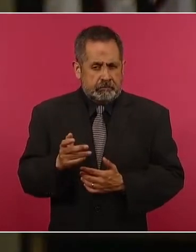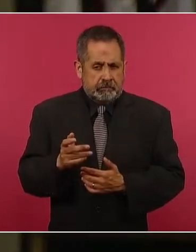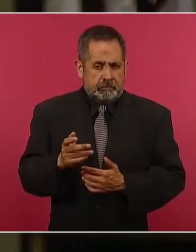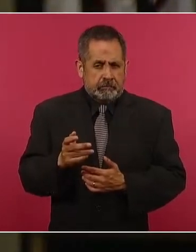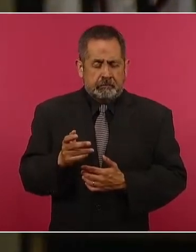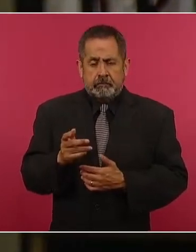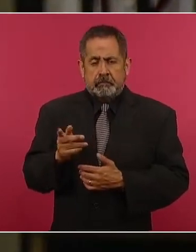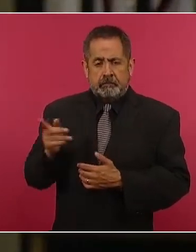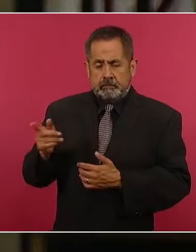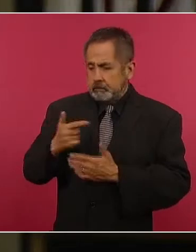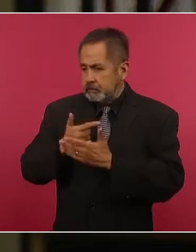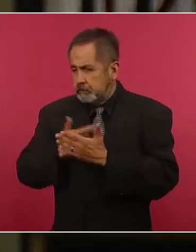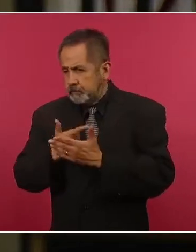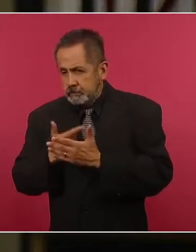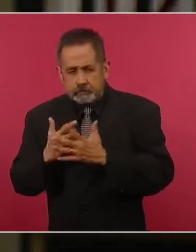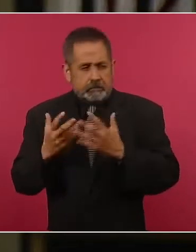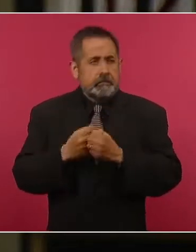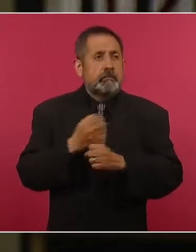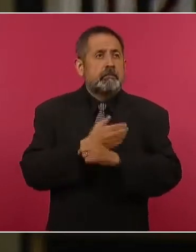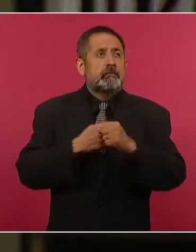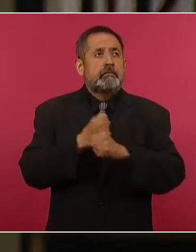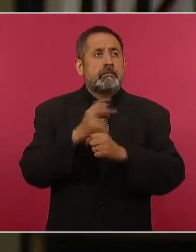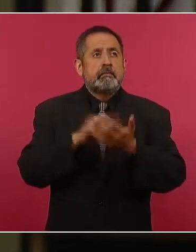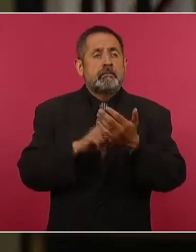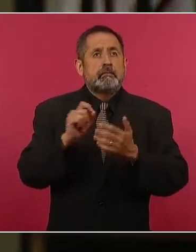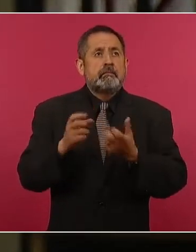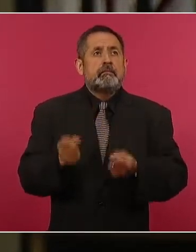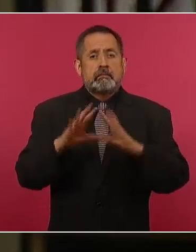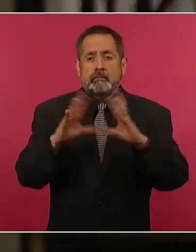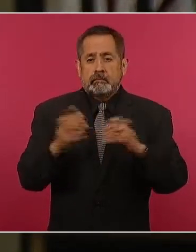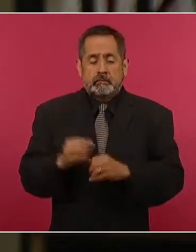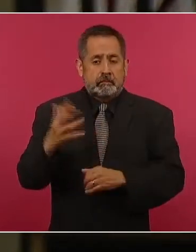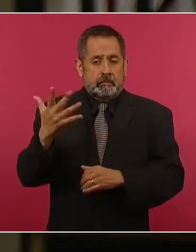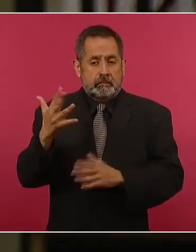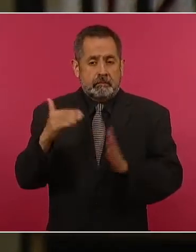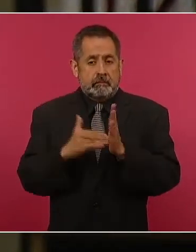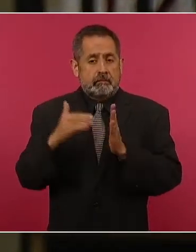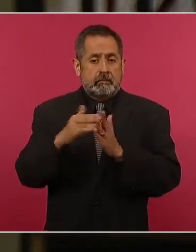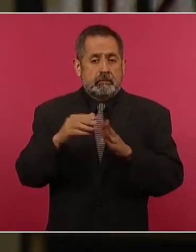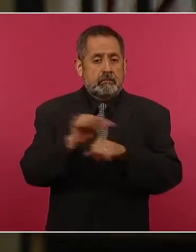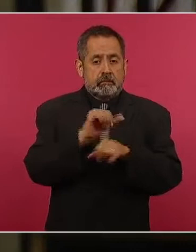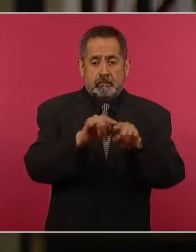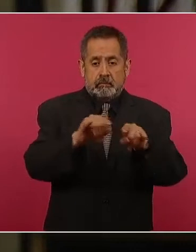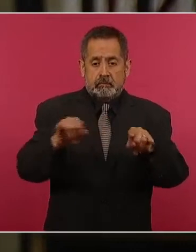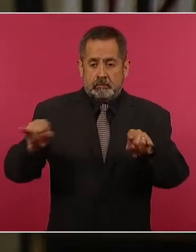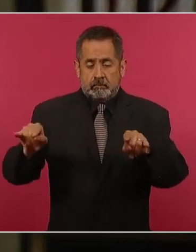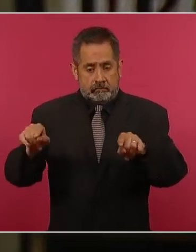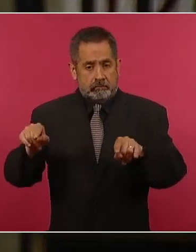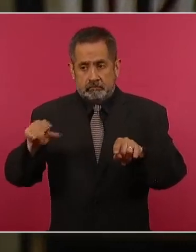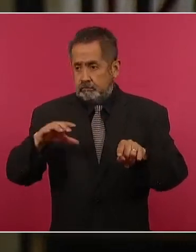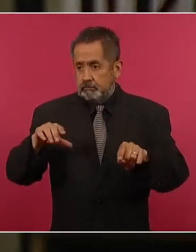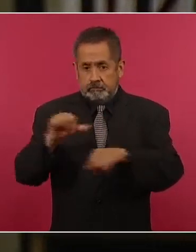según el censo del 2020, son 50 millones de